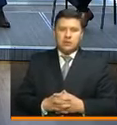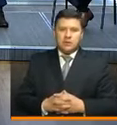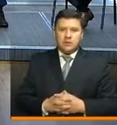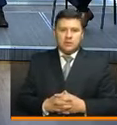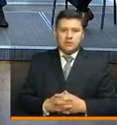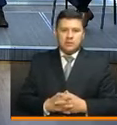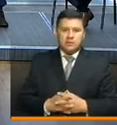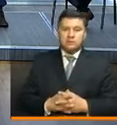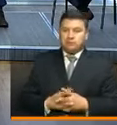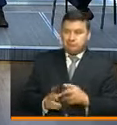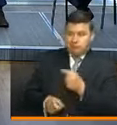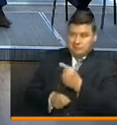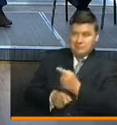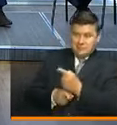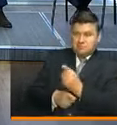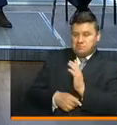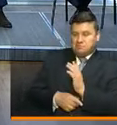Bueno, justamente,